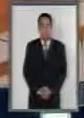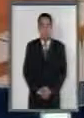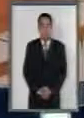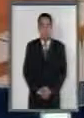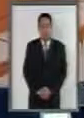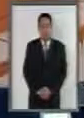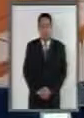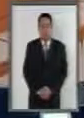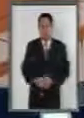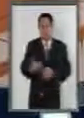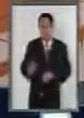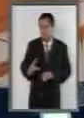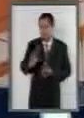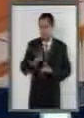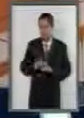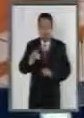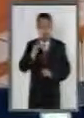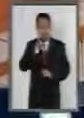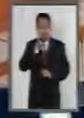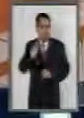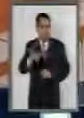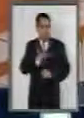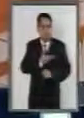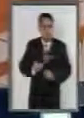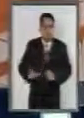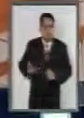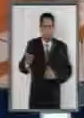Con su venia, senadora presidenta.